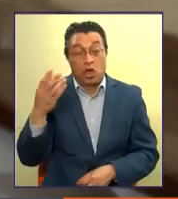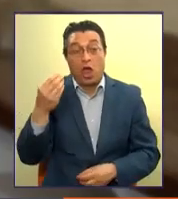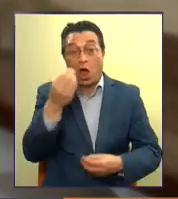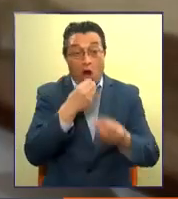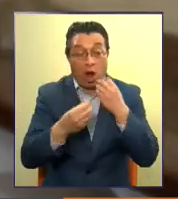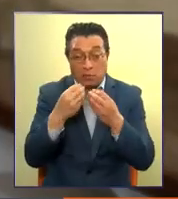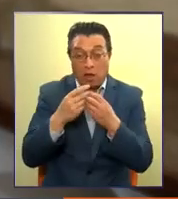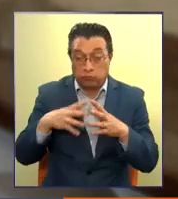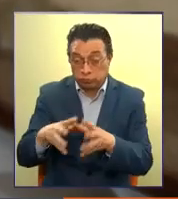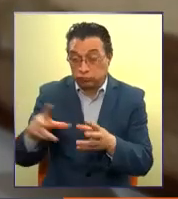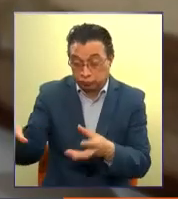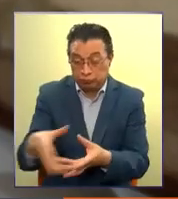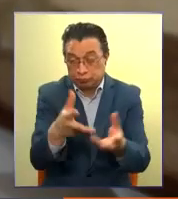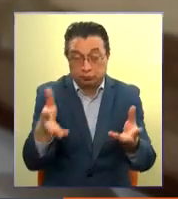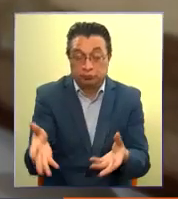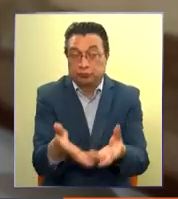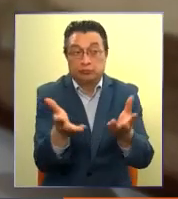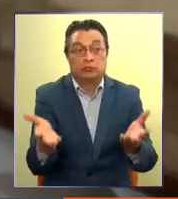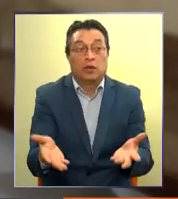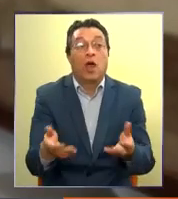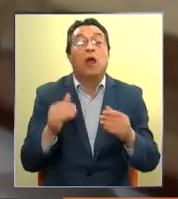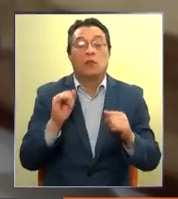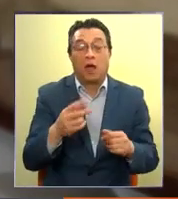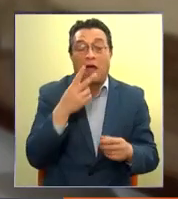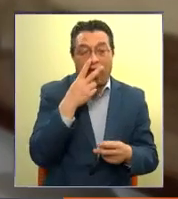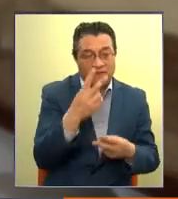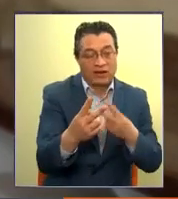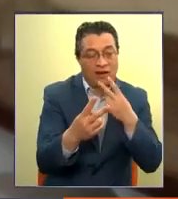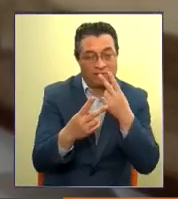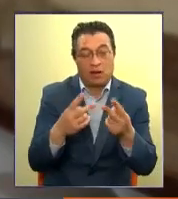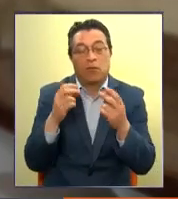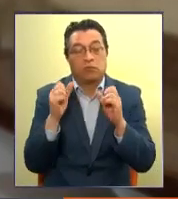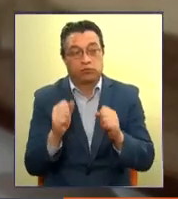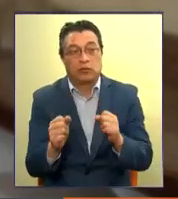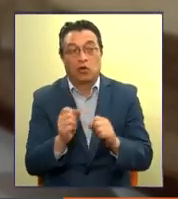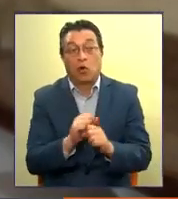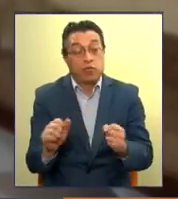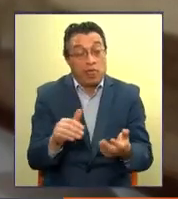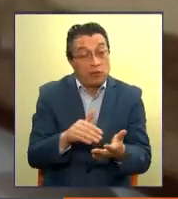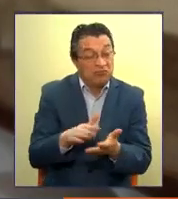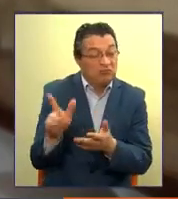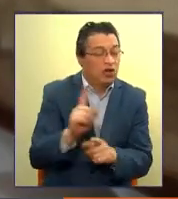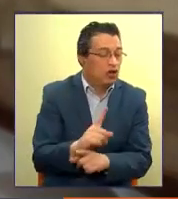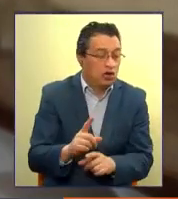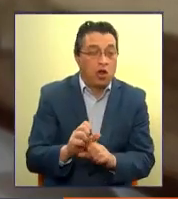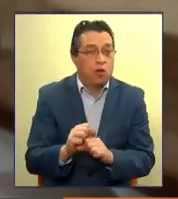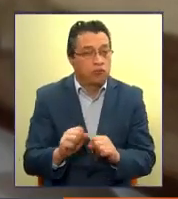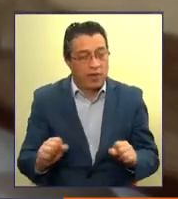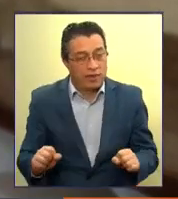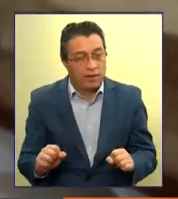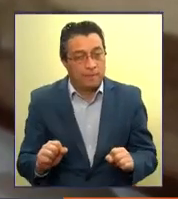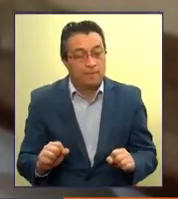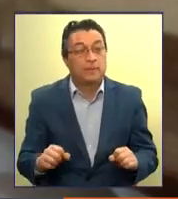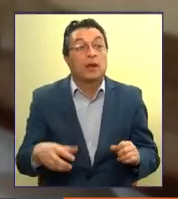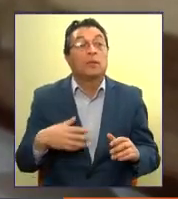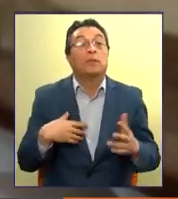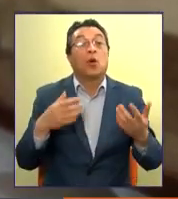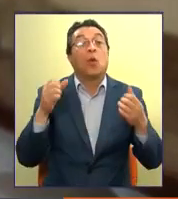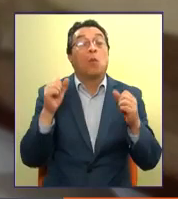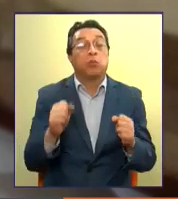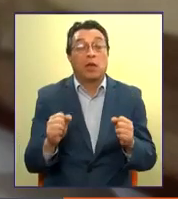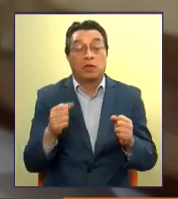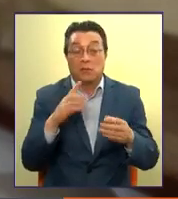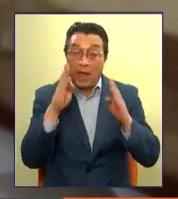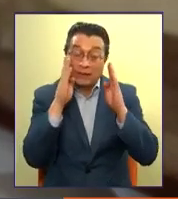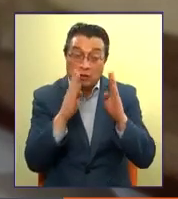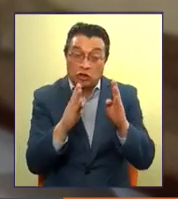paso. Tenemos que tomar esas acciones y tenemos que verlas también, o sea, no podemos rechazarlas. Ahora, si en algún minuto podemos atender